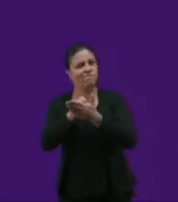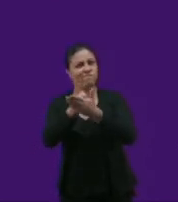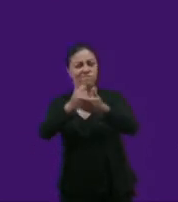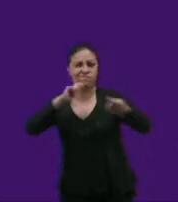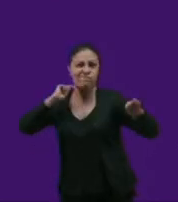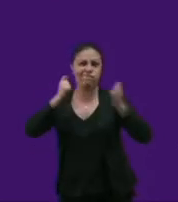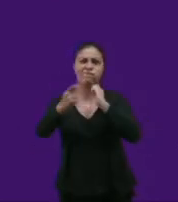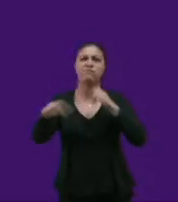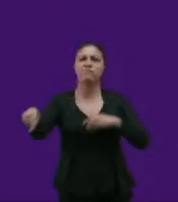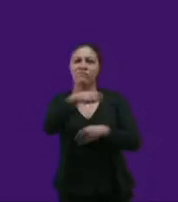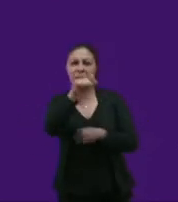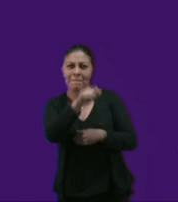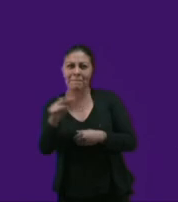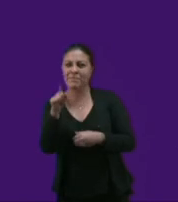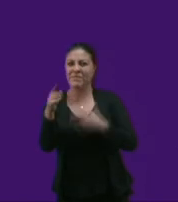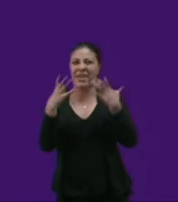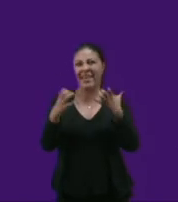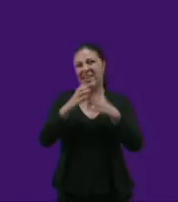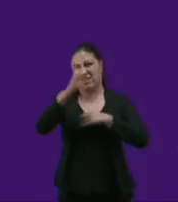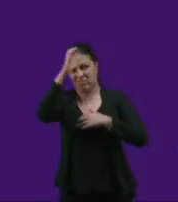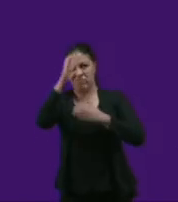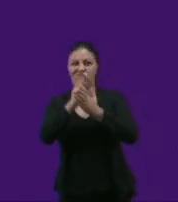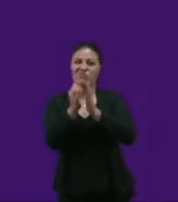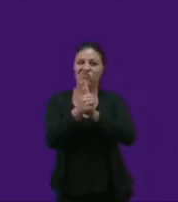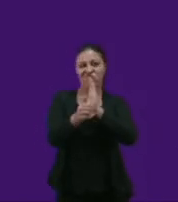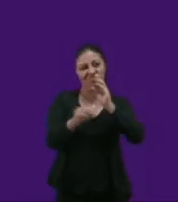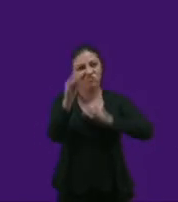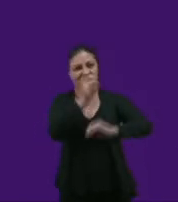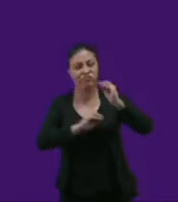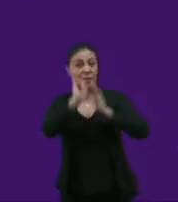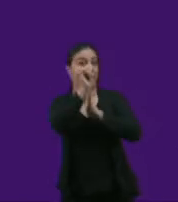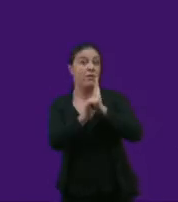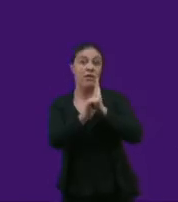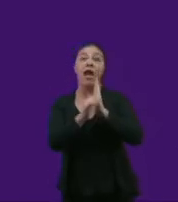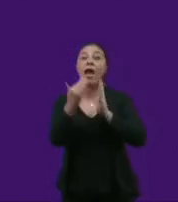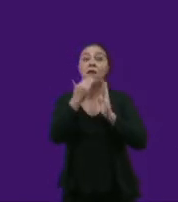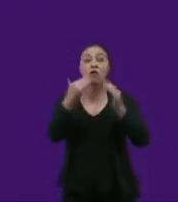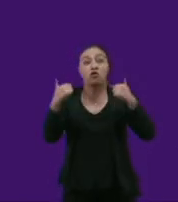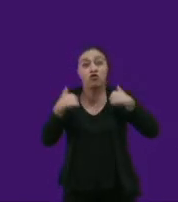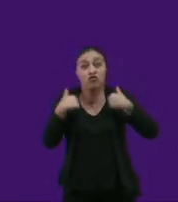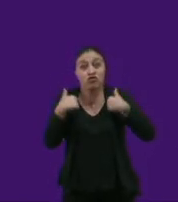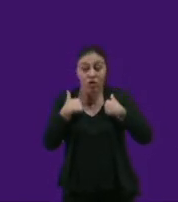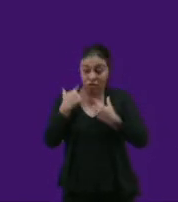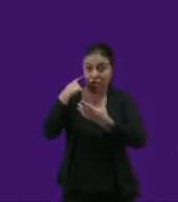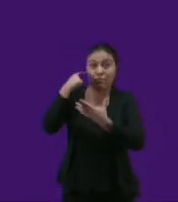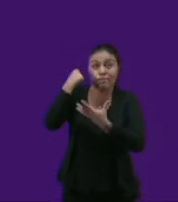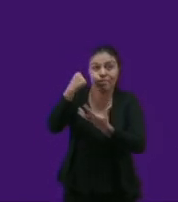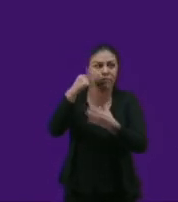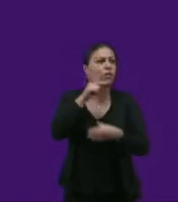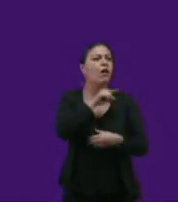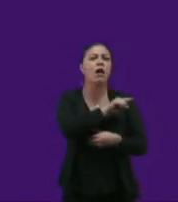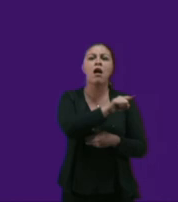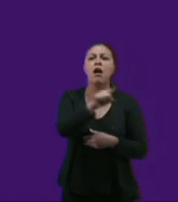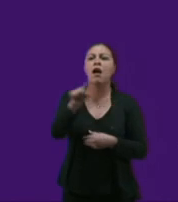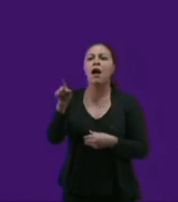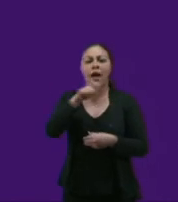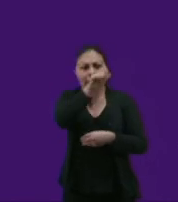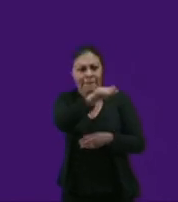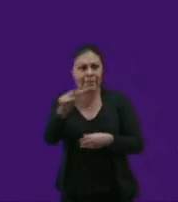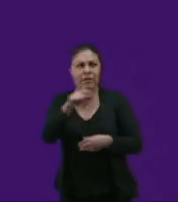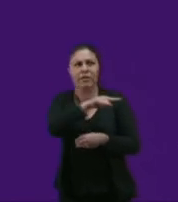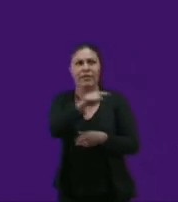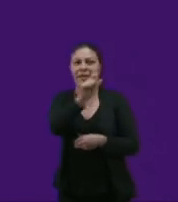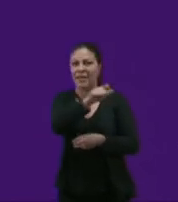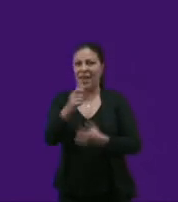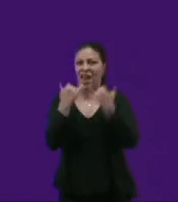gente que programe, este tipo de cosas cuando tú las ves y te das cuenta con la gente que está en este evento